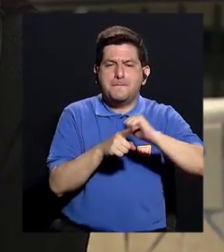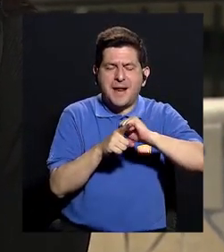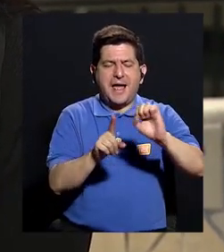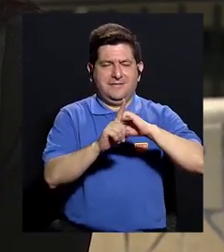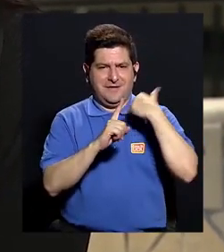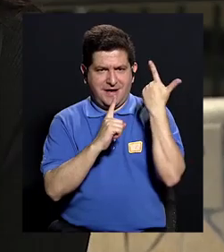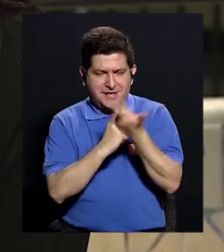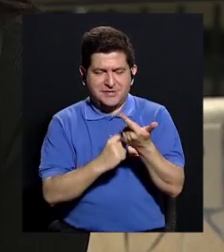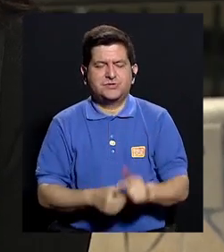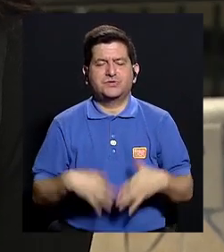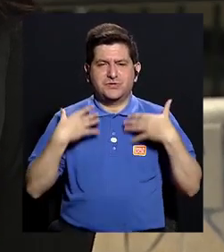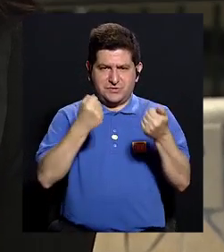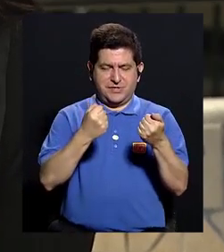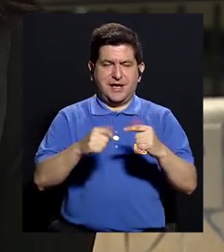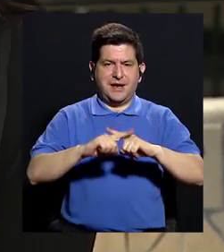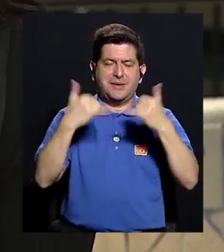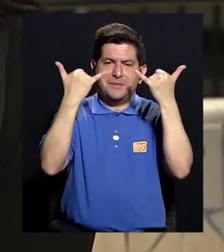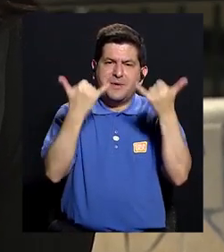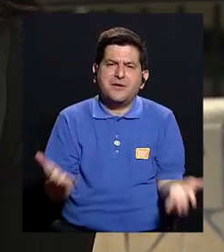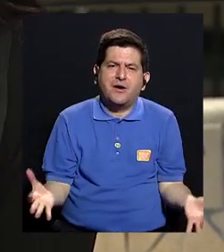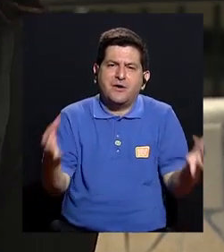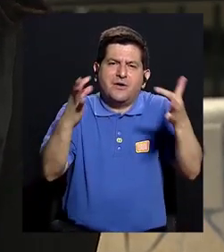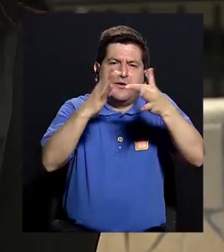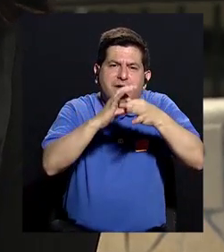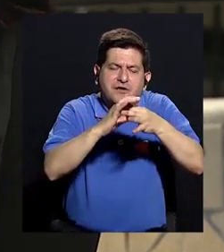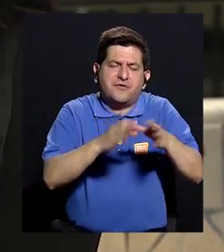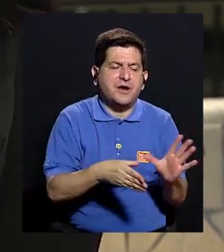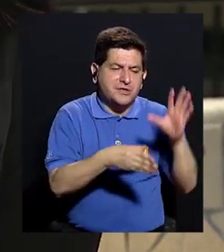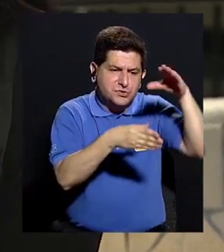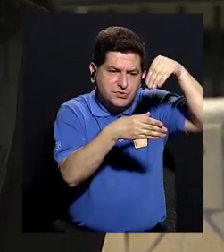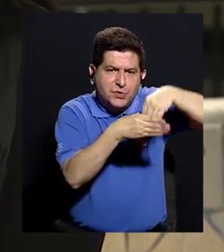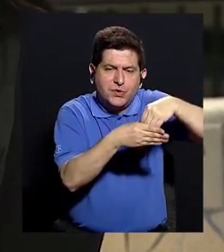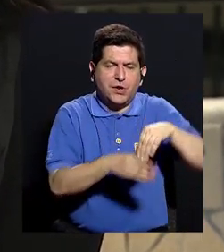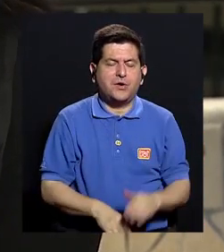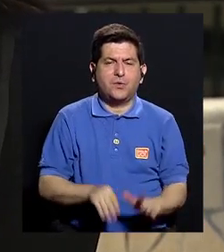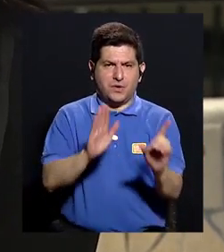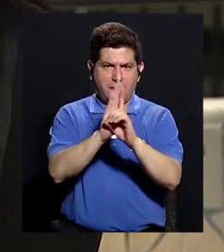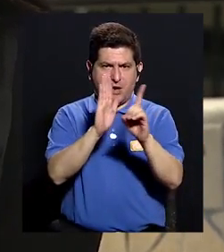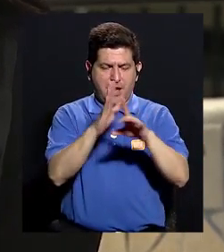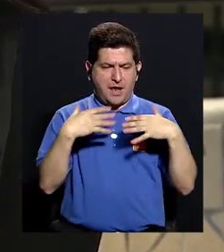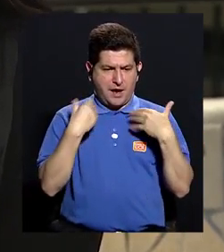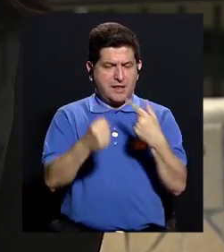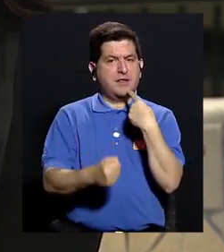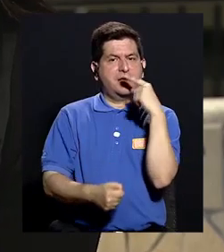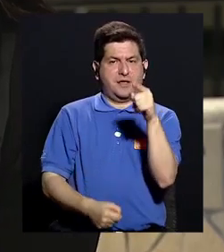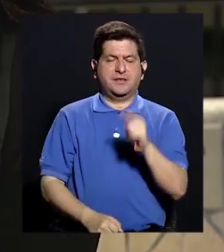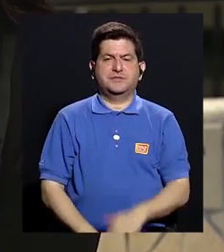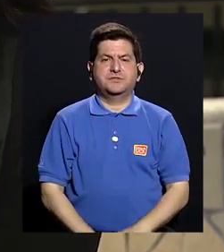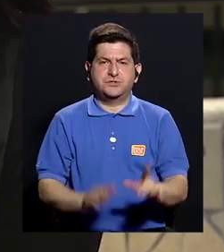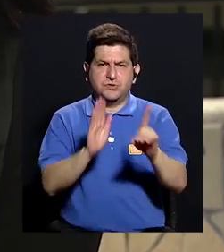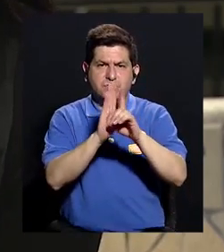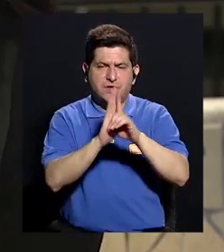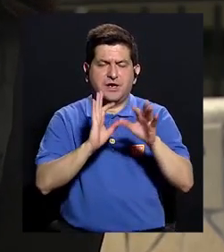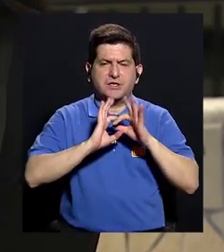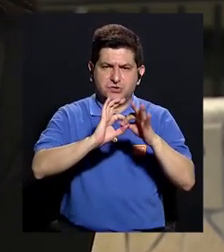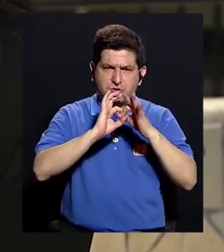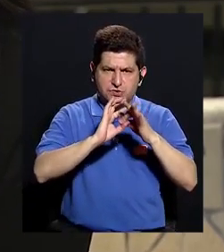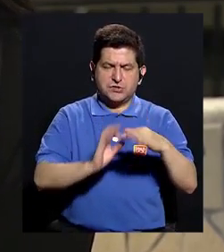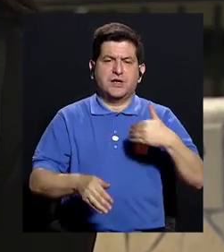salud, como usted lo menciona en un documento. Pero ahora tiene que ver o tienen que incluirse en este derecho a la salud que usted menciona, los derechos